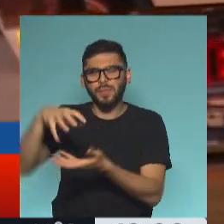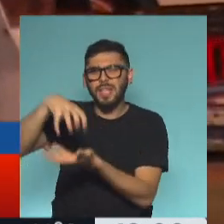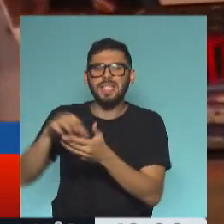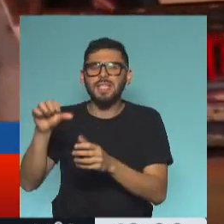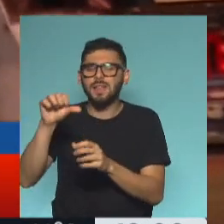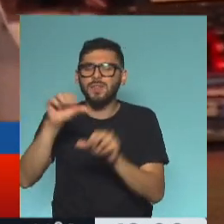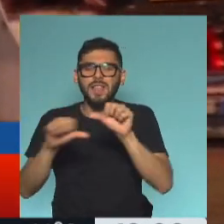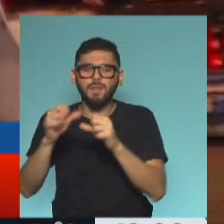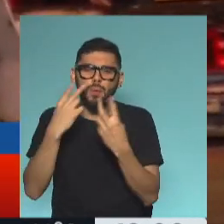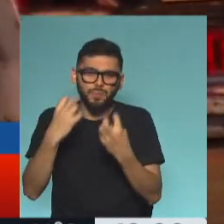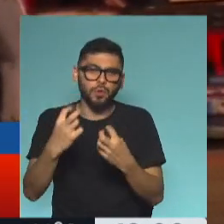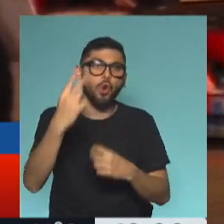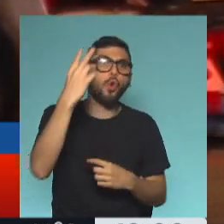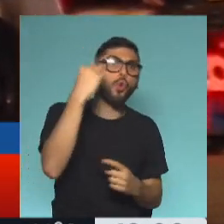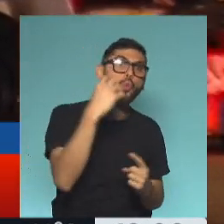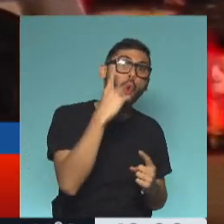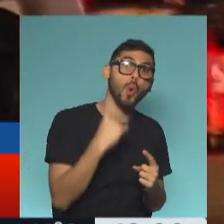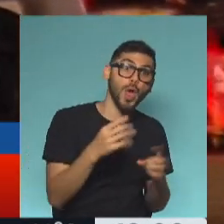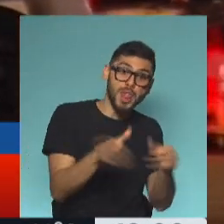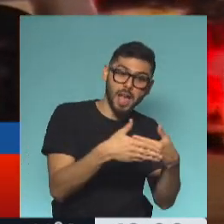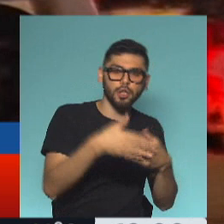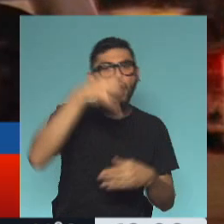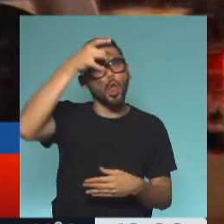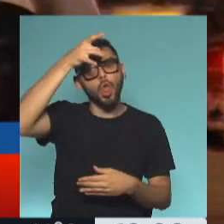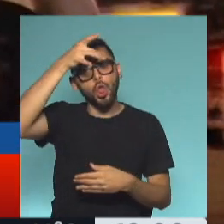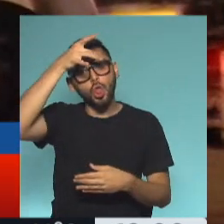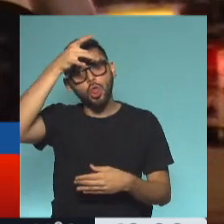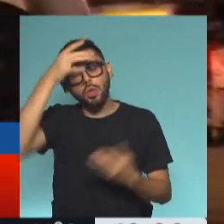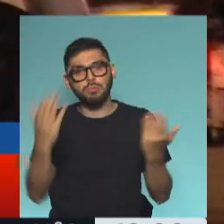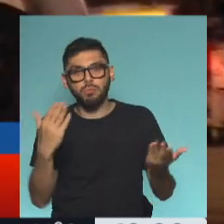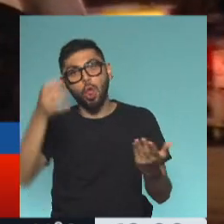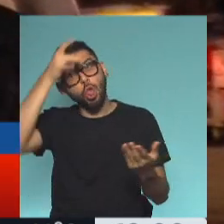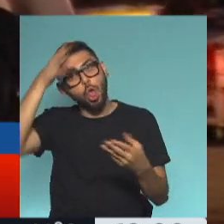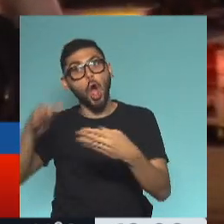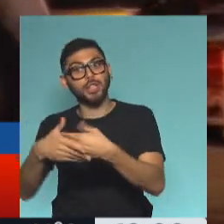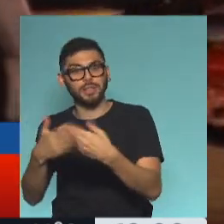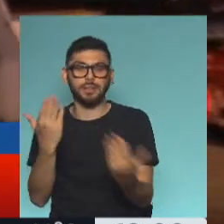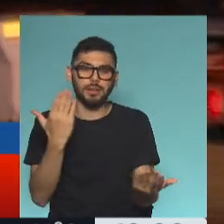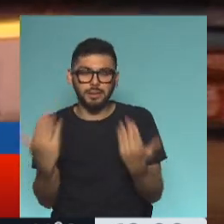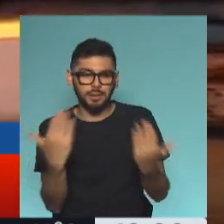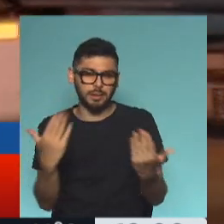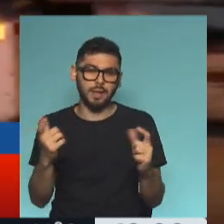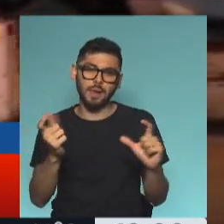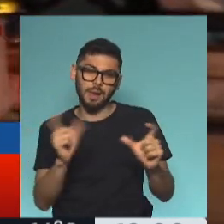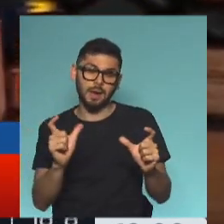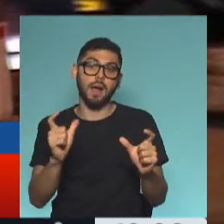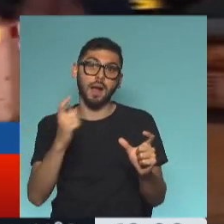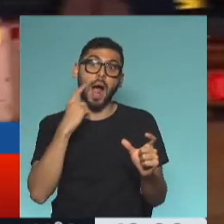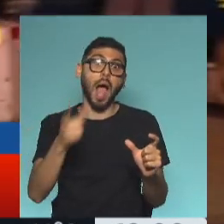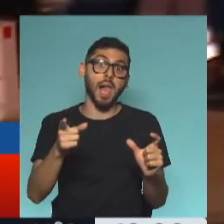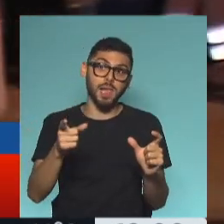parámetros, 9 días contra 12, es decir, 9 de cierre contra 12 cerrados, y después 9 y 12. Consideran que con eso se podría dar